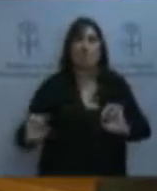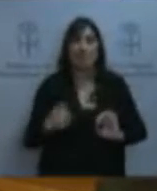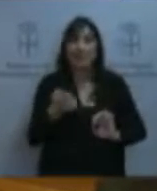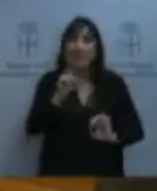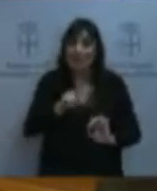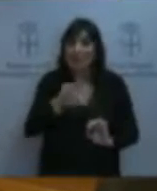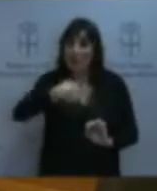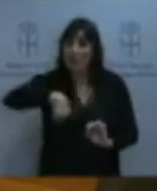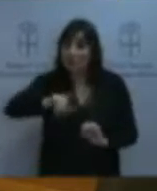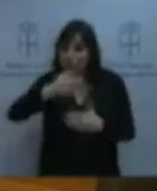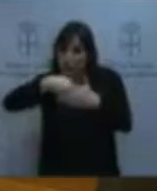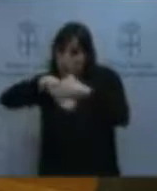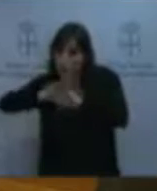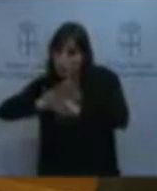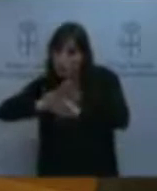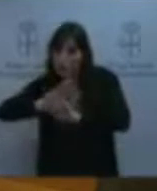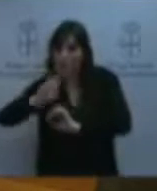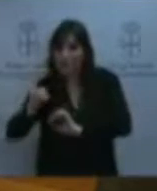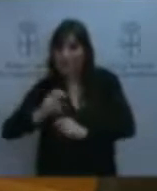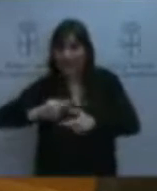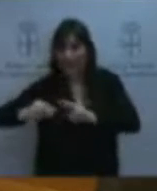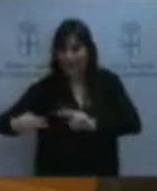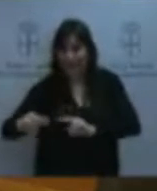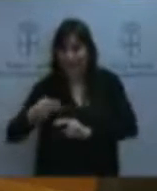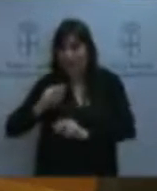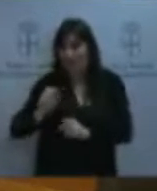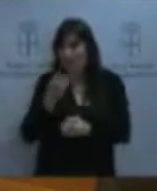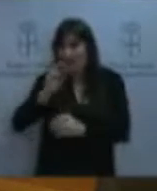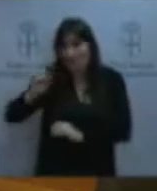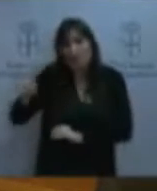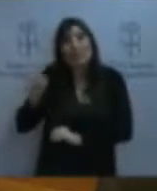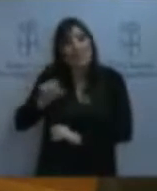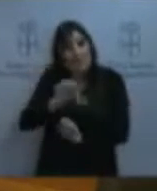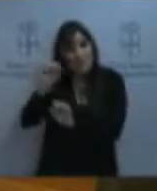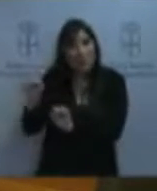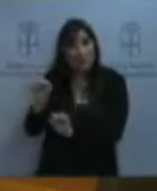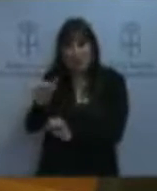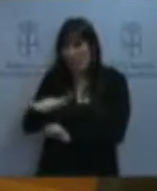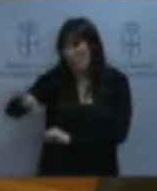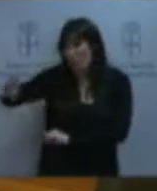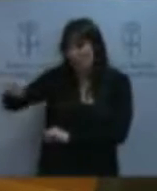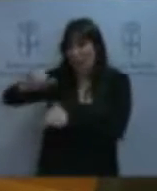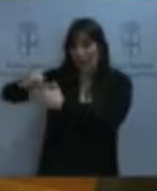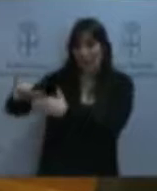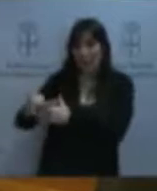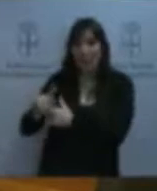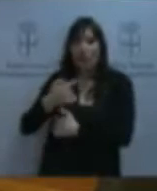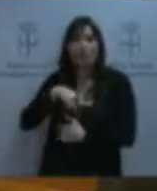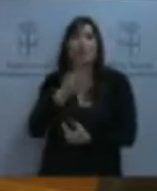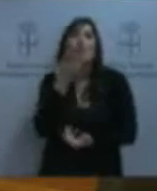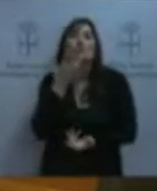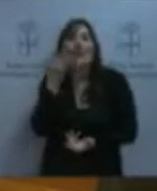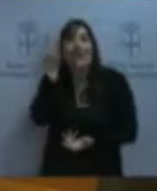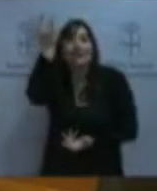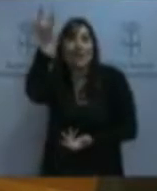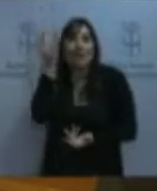otras vegetaciones protegidas de zonas cercanas, y a todos nos gustaría pensar que esta custodia tiene el mínimo de